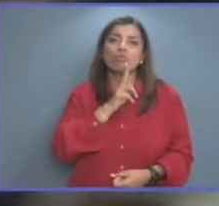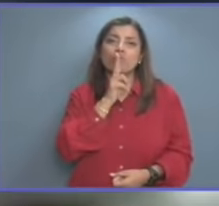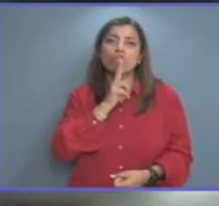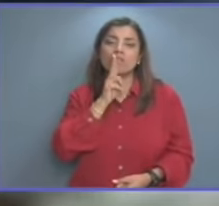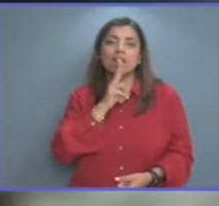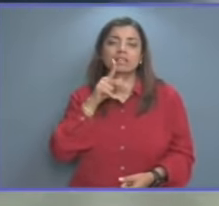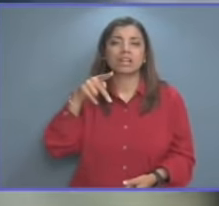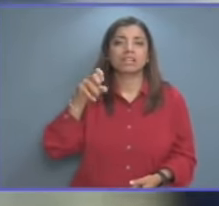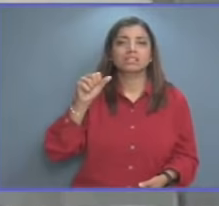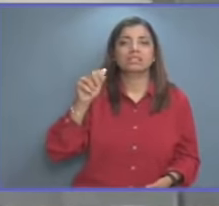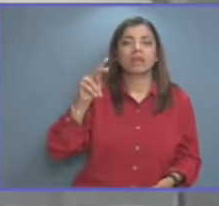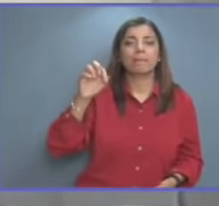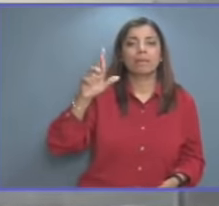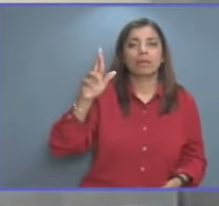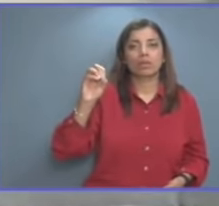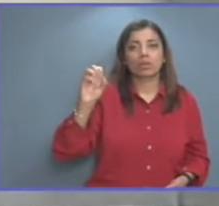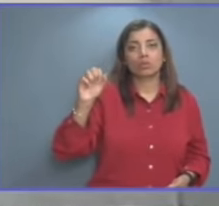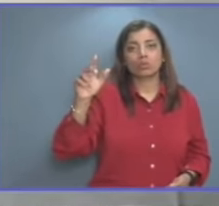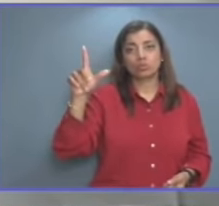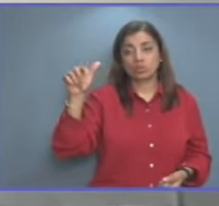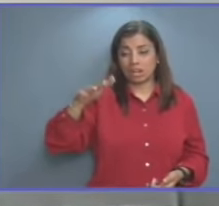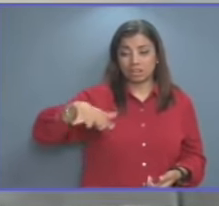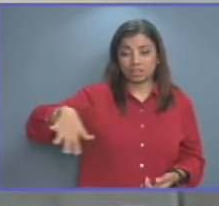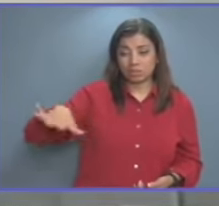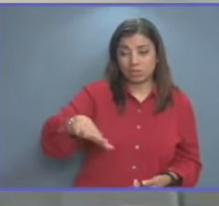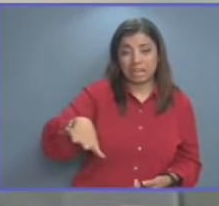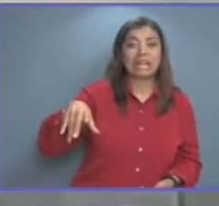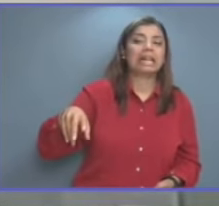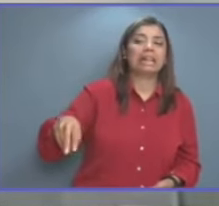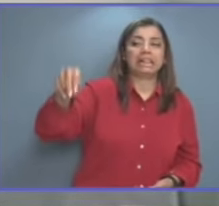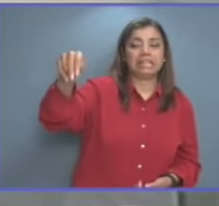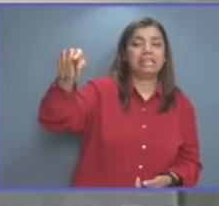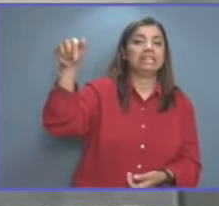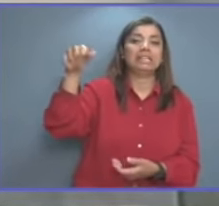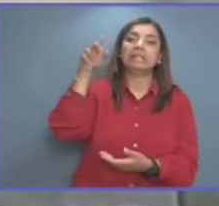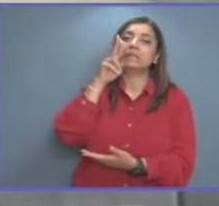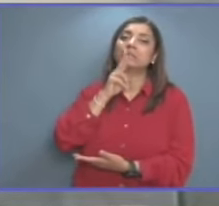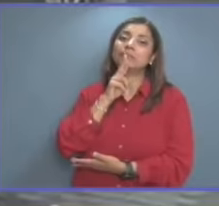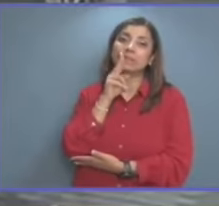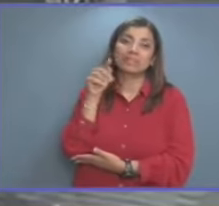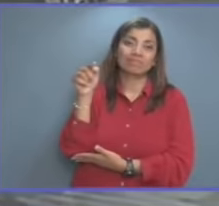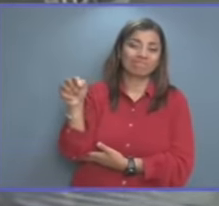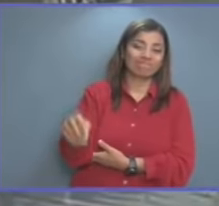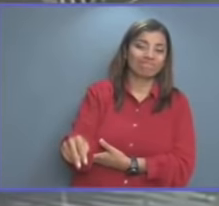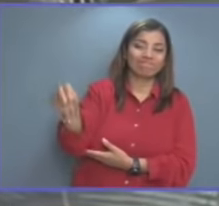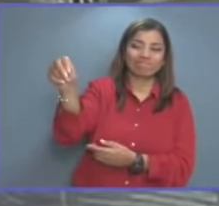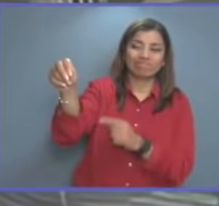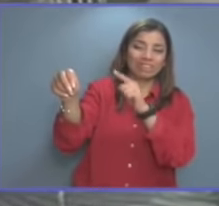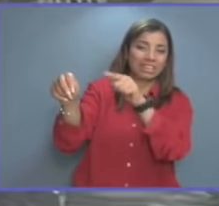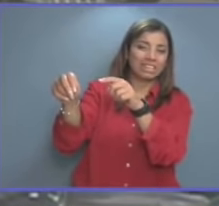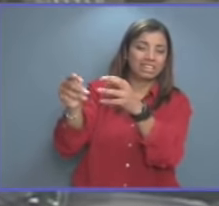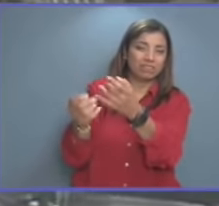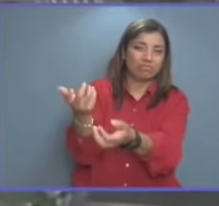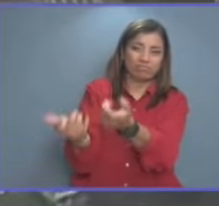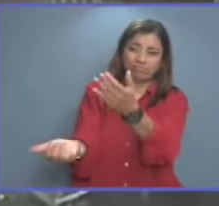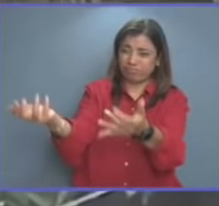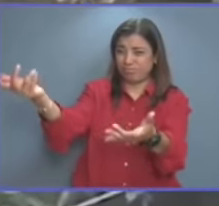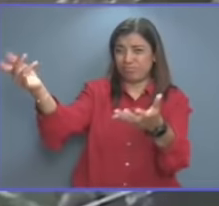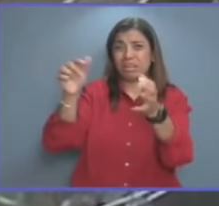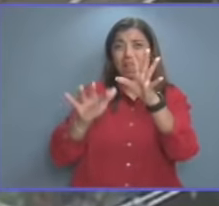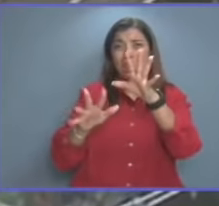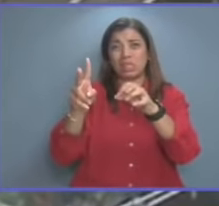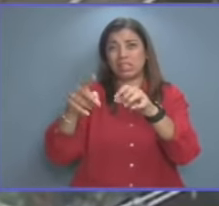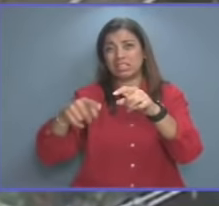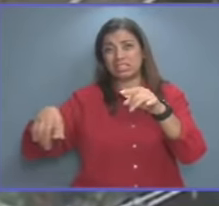ciudad más importante de honduras situada en el norte del país centroamericano se desconocen las causas del siniestro que una